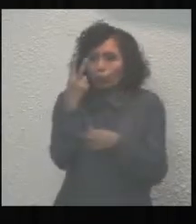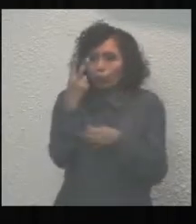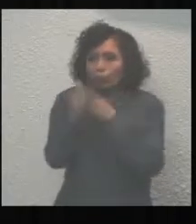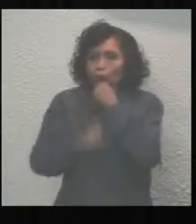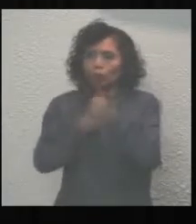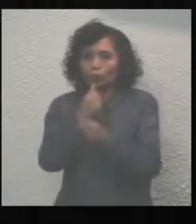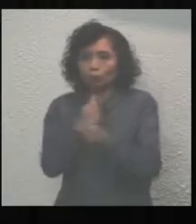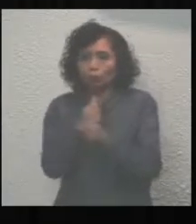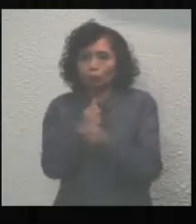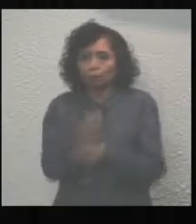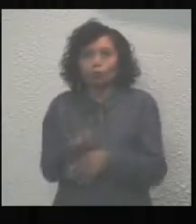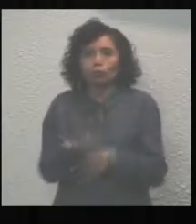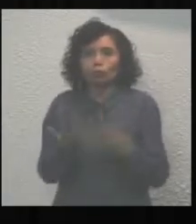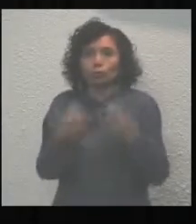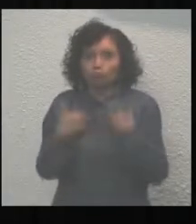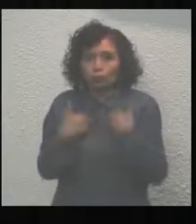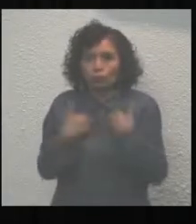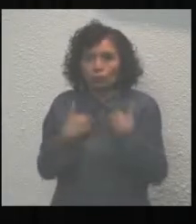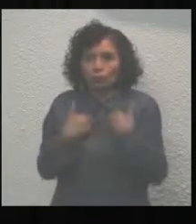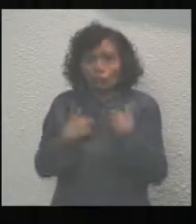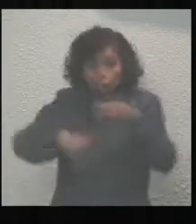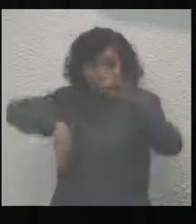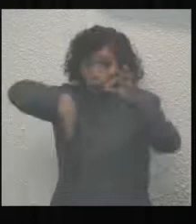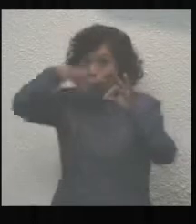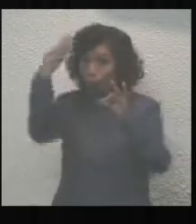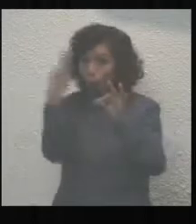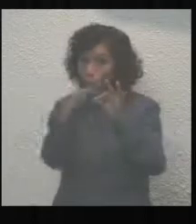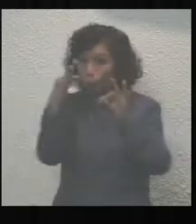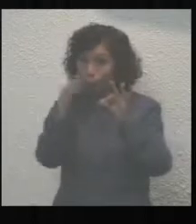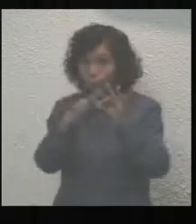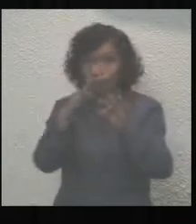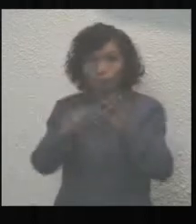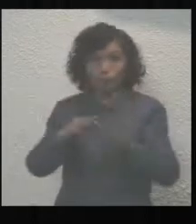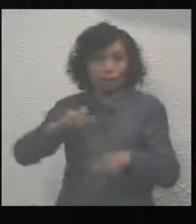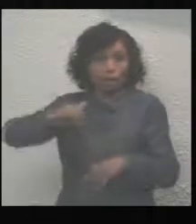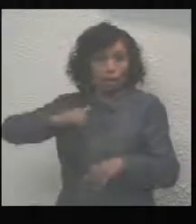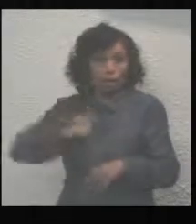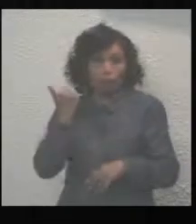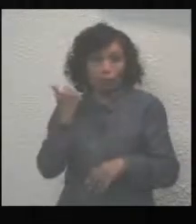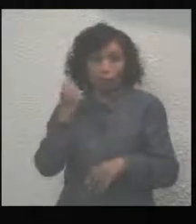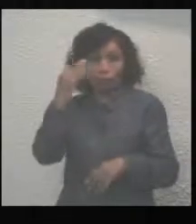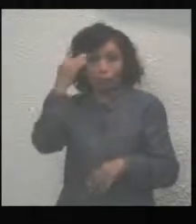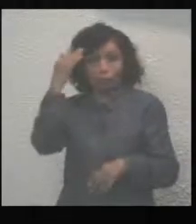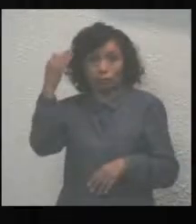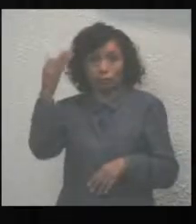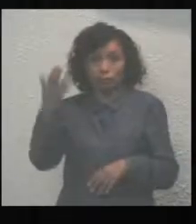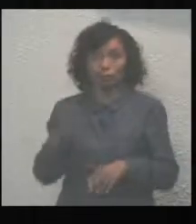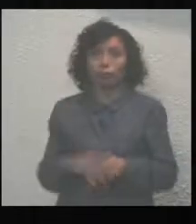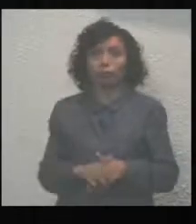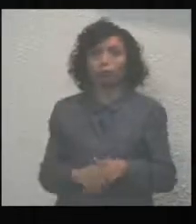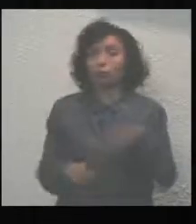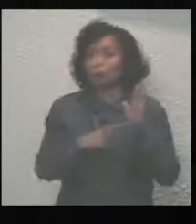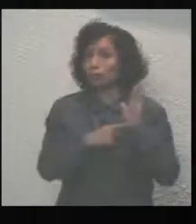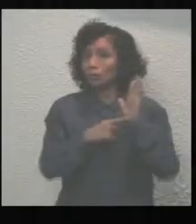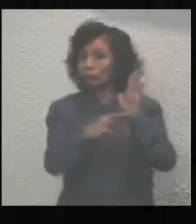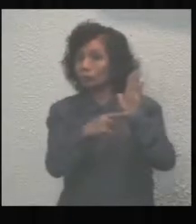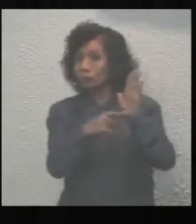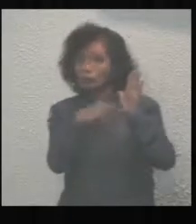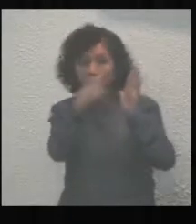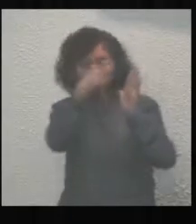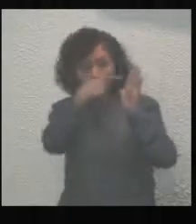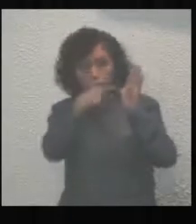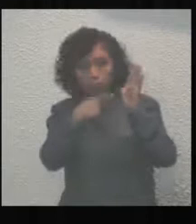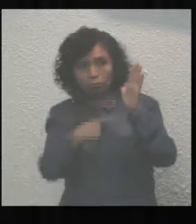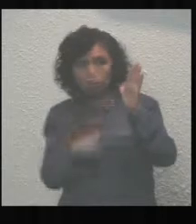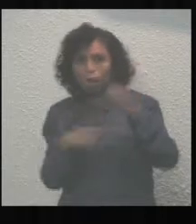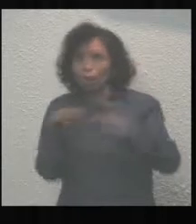nos obliga a ser muy puntuales y aprovechar muy bien el tiempo la presentación de observaciones sobre el